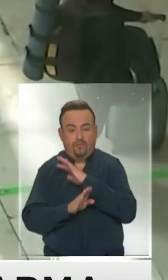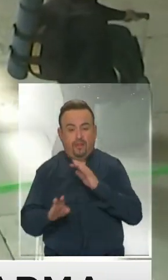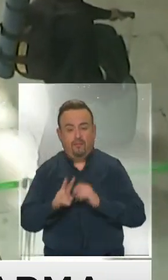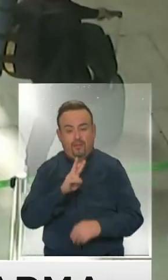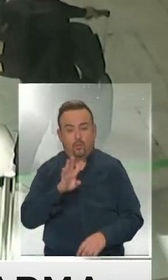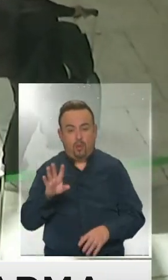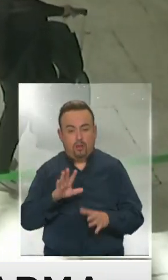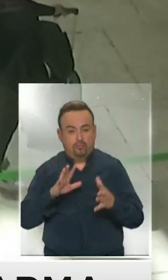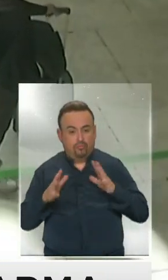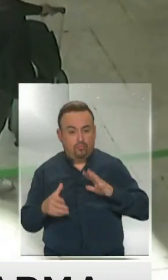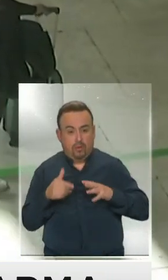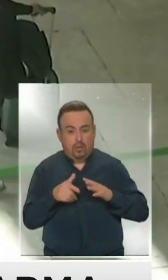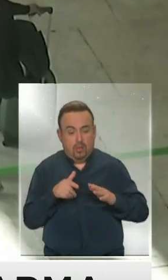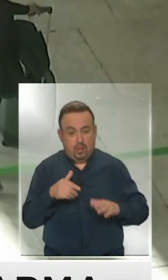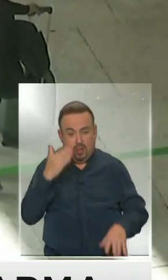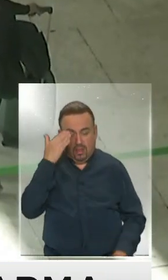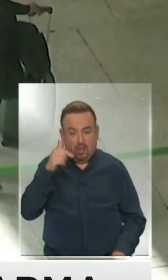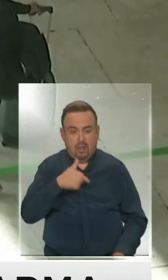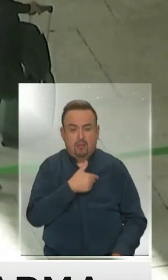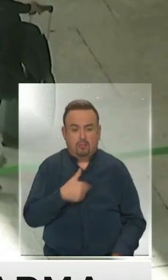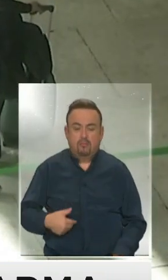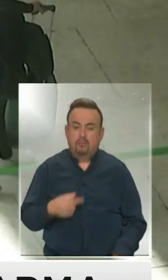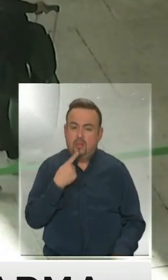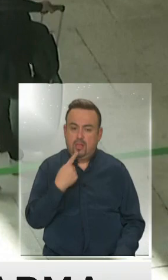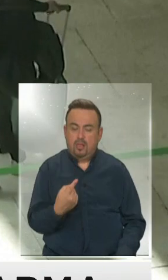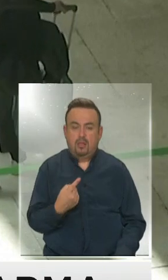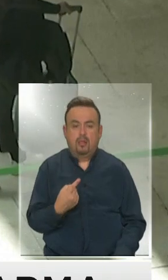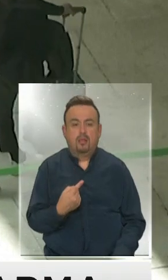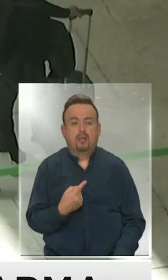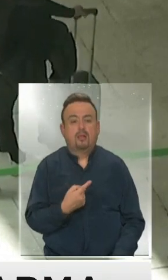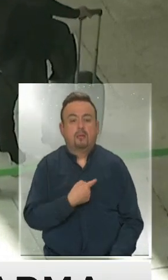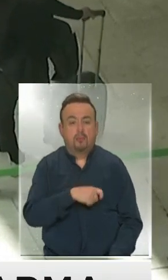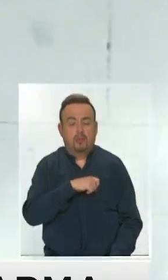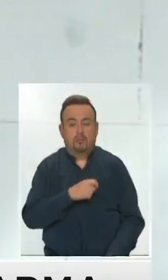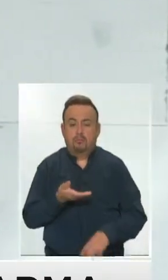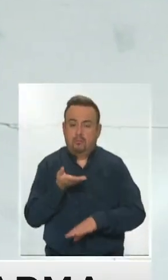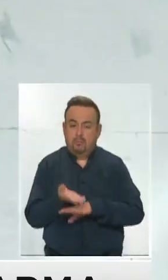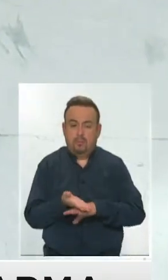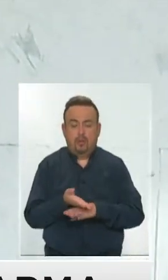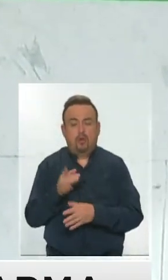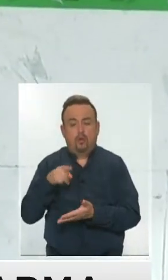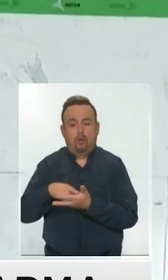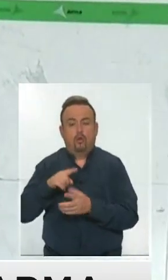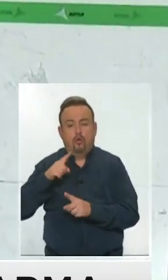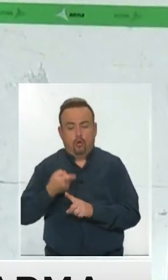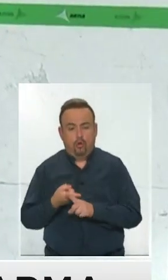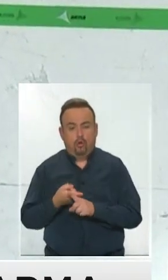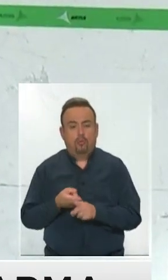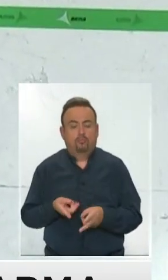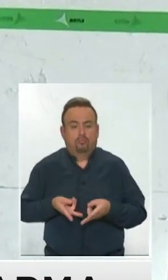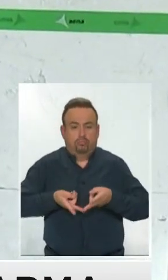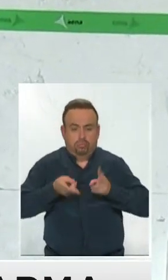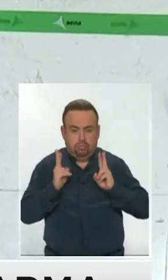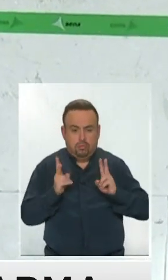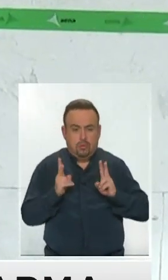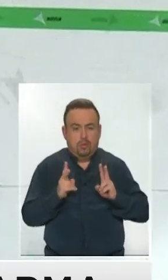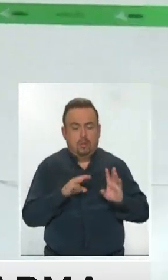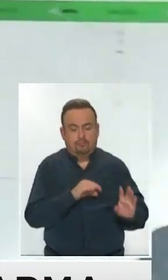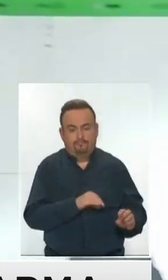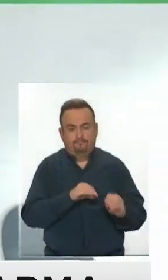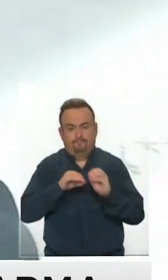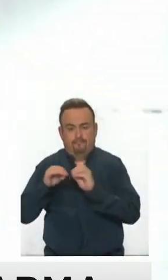embargo durante esta jornada el presidente del gobierno pedro sánchez anunció que pedirá al congreso nuevamente una autorización para